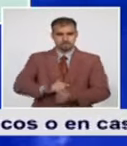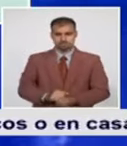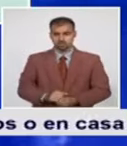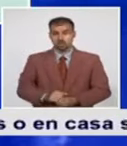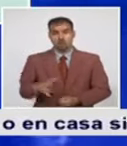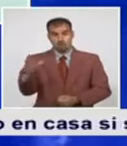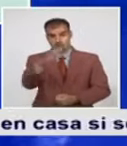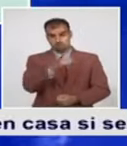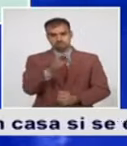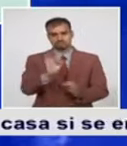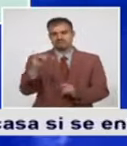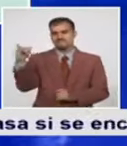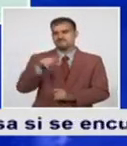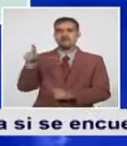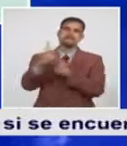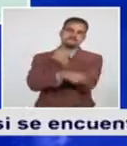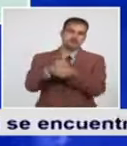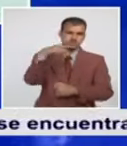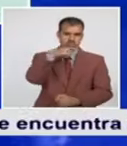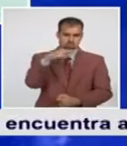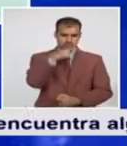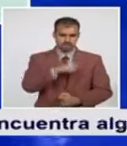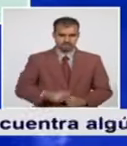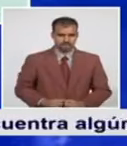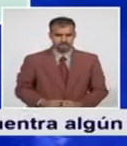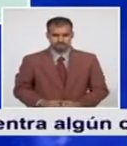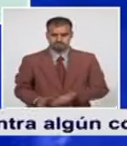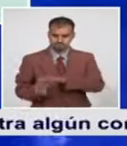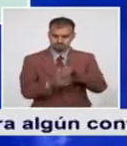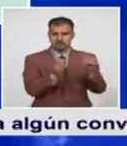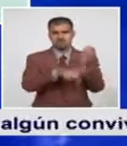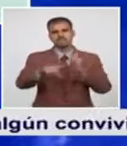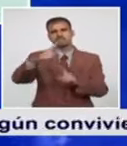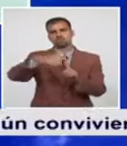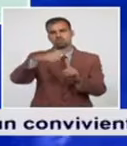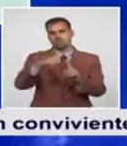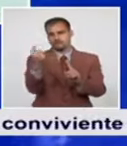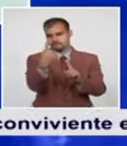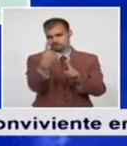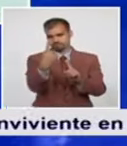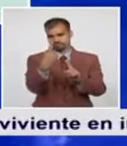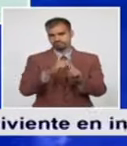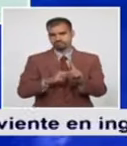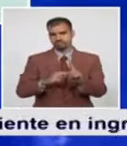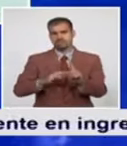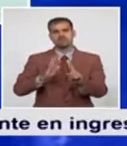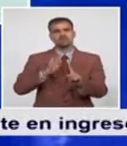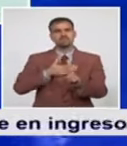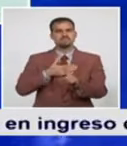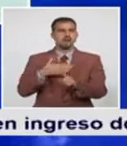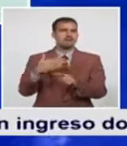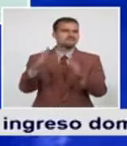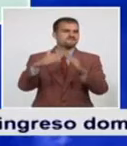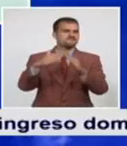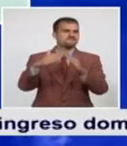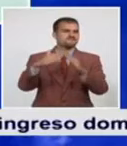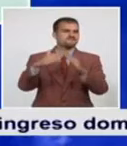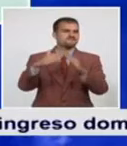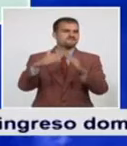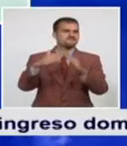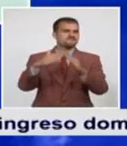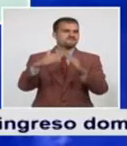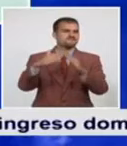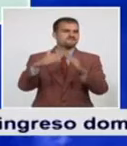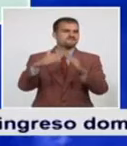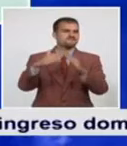Rusia. En Las Tunas se confirma un caso importado de Majibacoa, viajero cubano